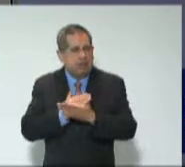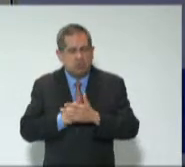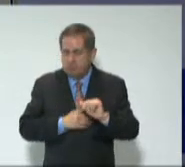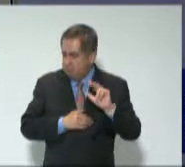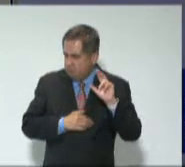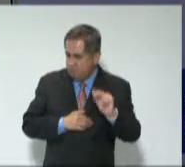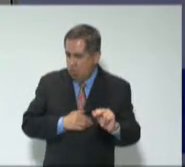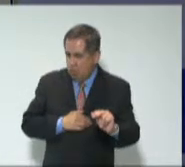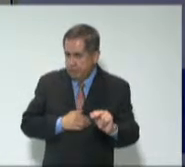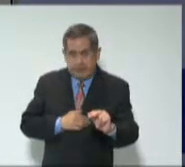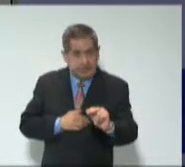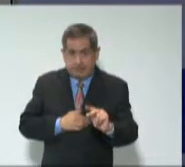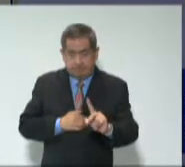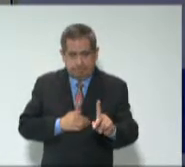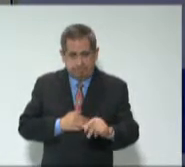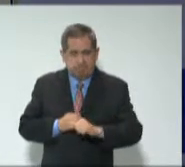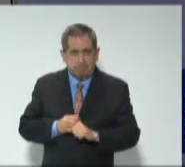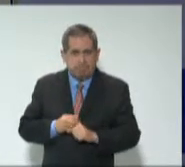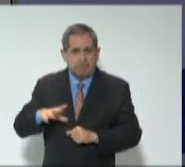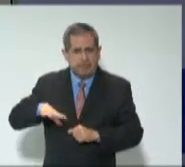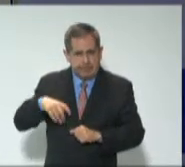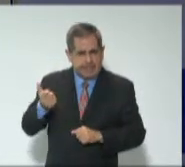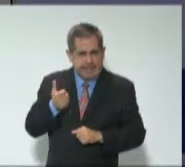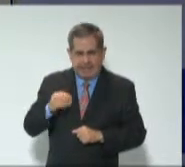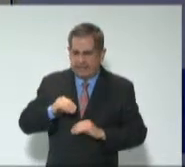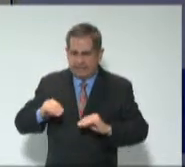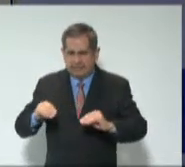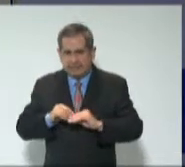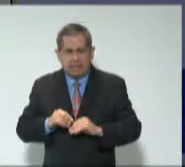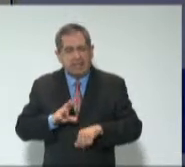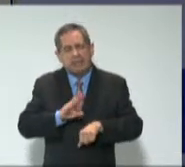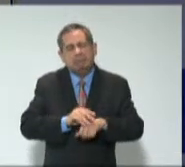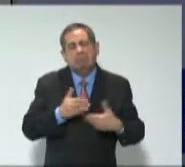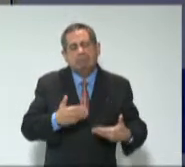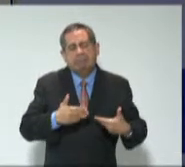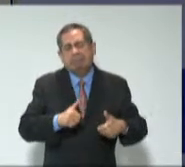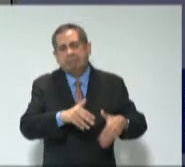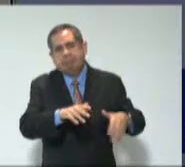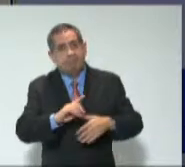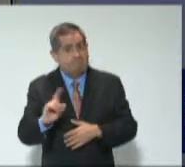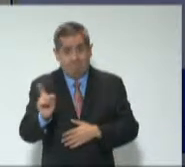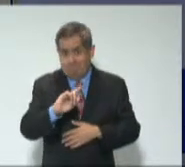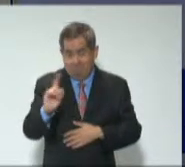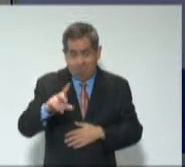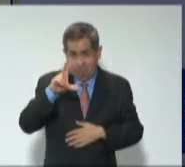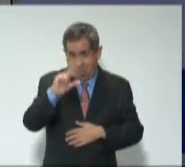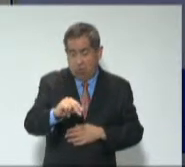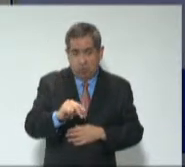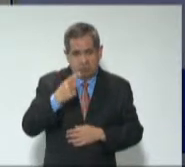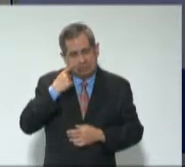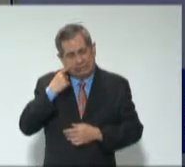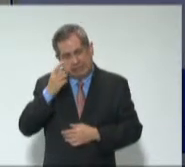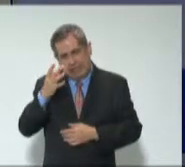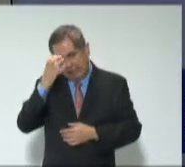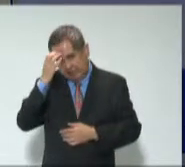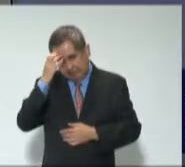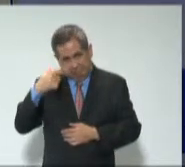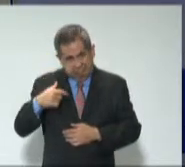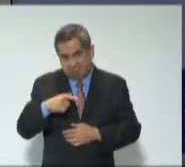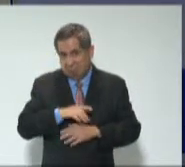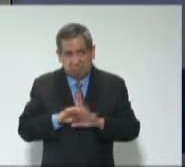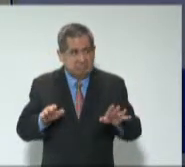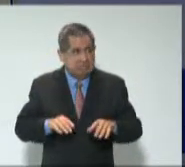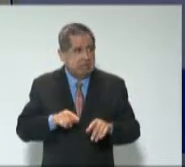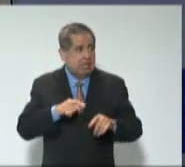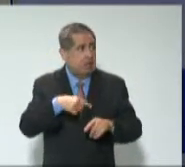toleramos como lo hemos demostrado con nuestras acciones ni toleraremos actos y comportamientos en detrimento